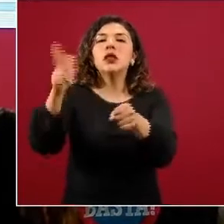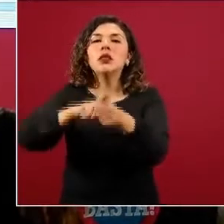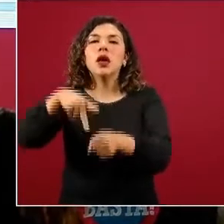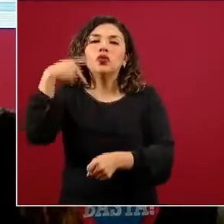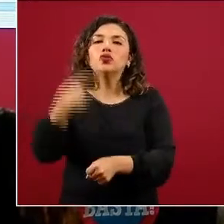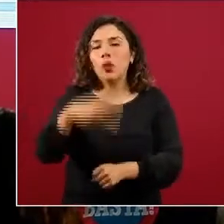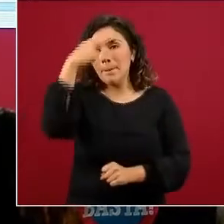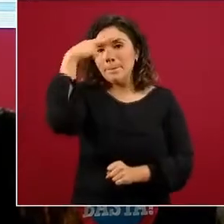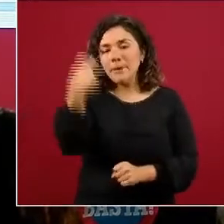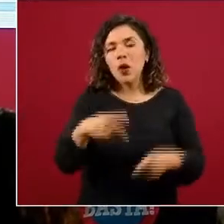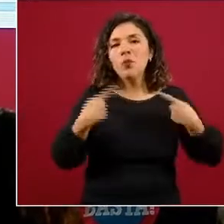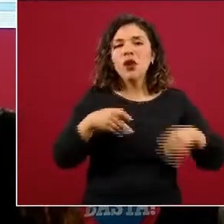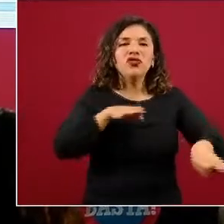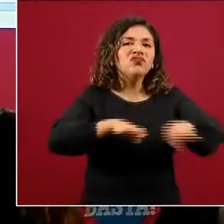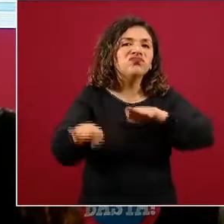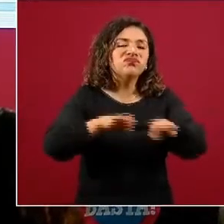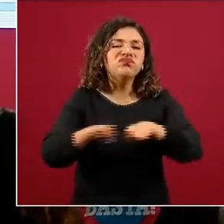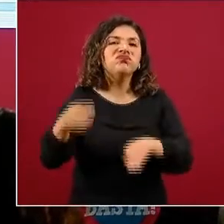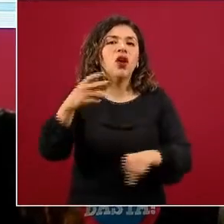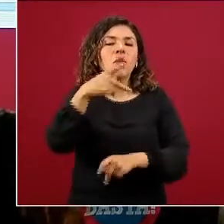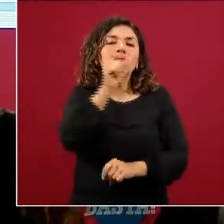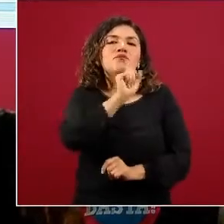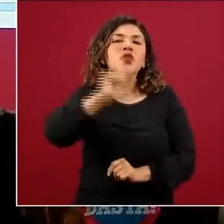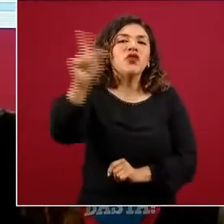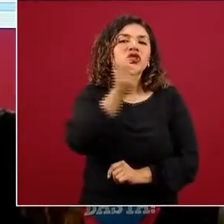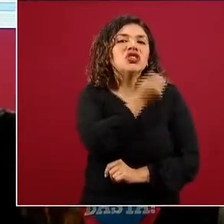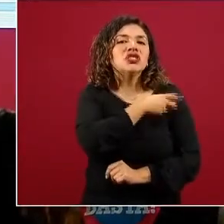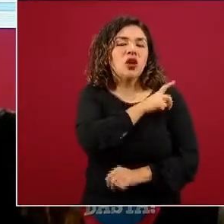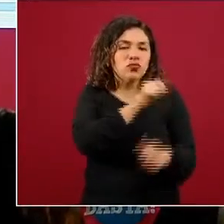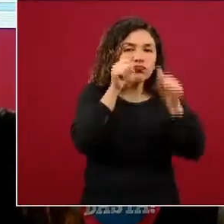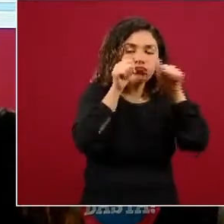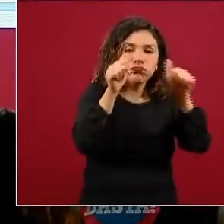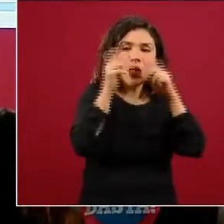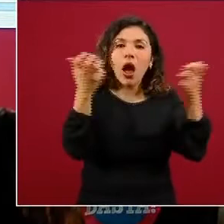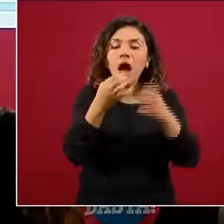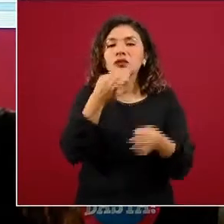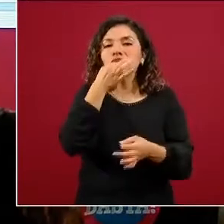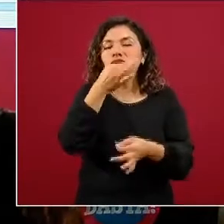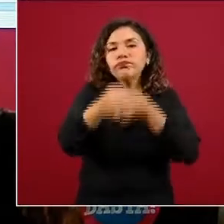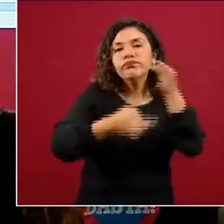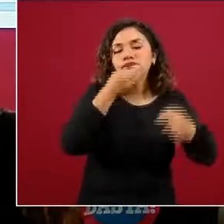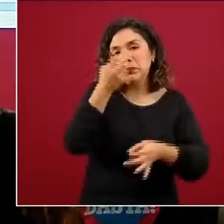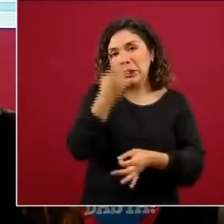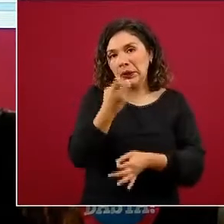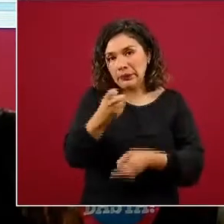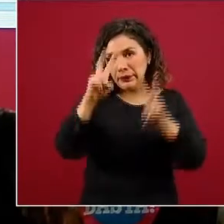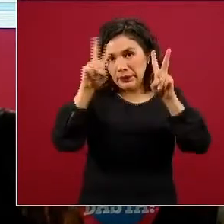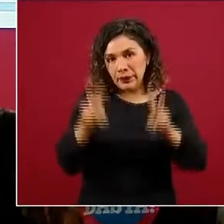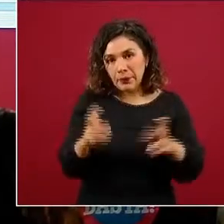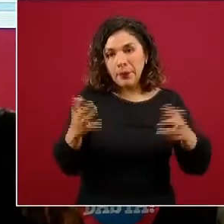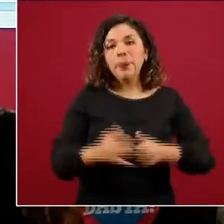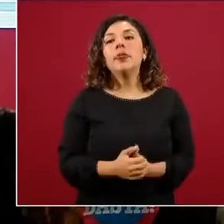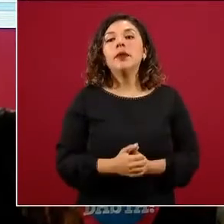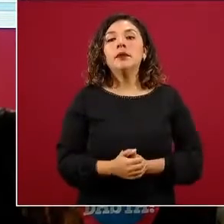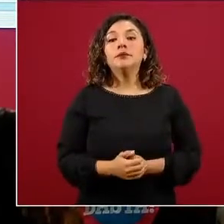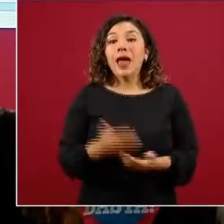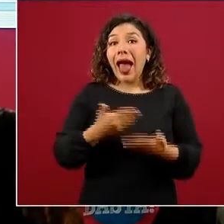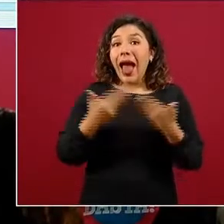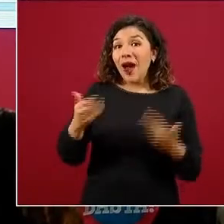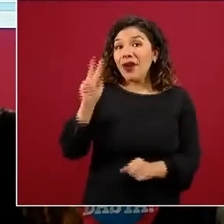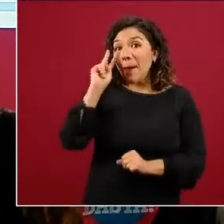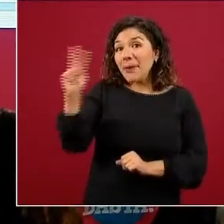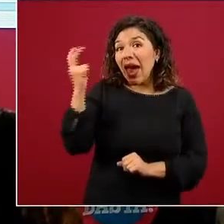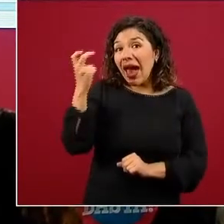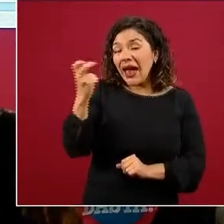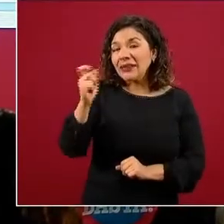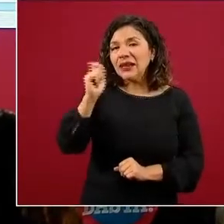las personas profesionales de la salud que corresponde notificar esta situación. Y lo que vemos